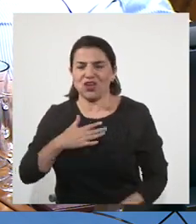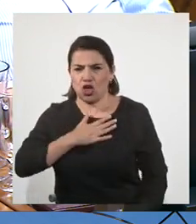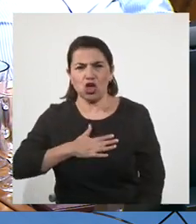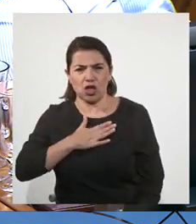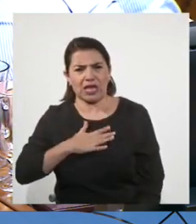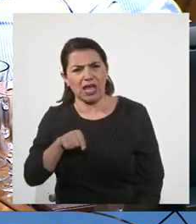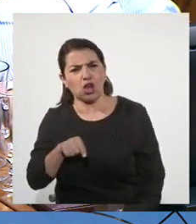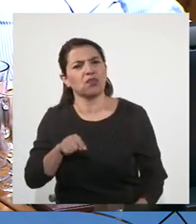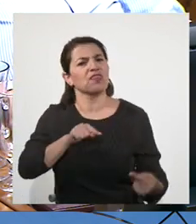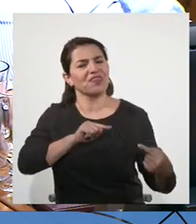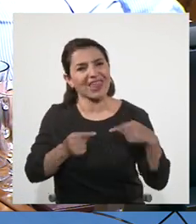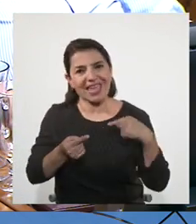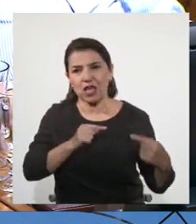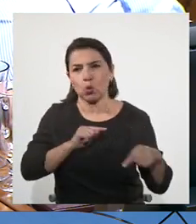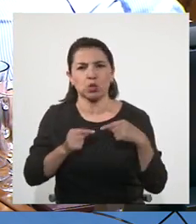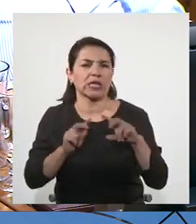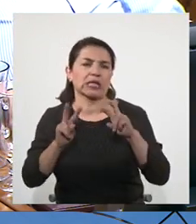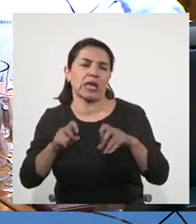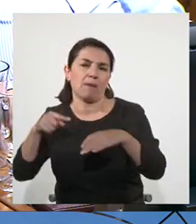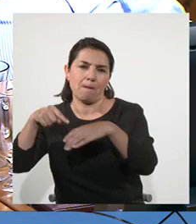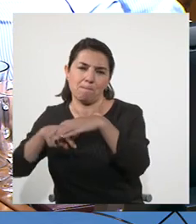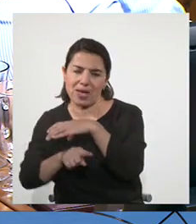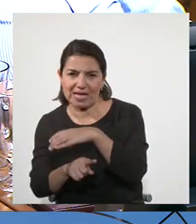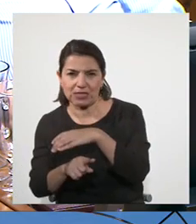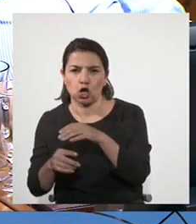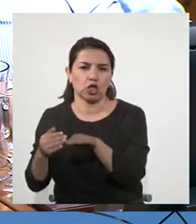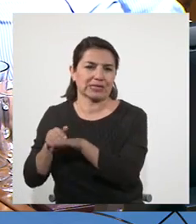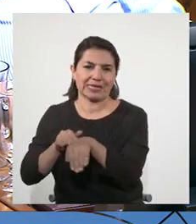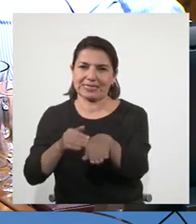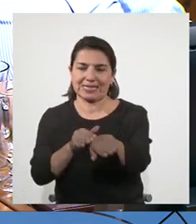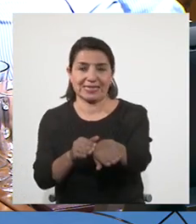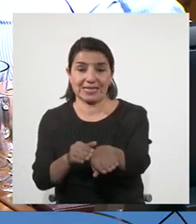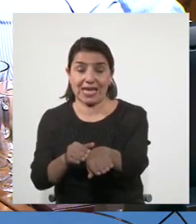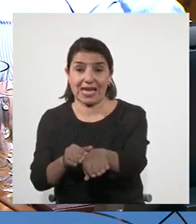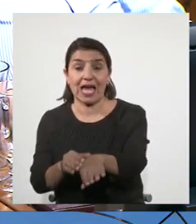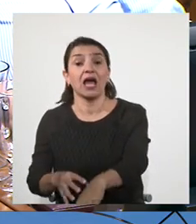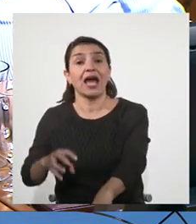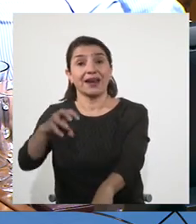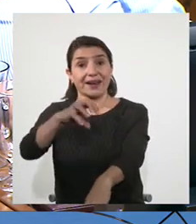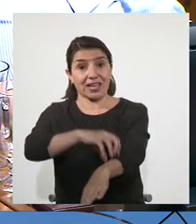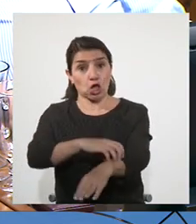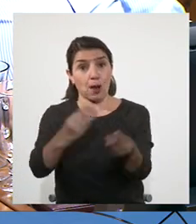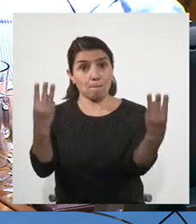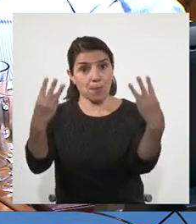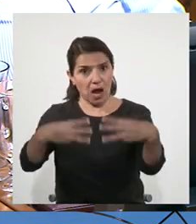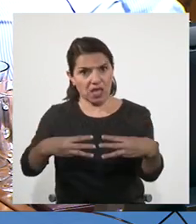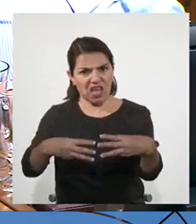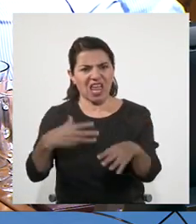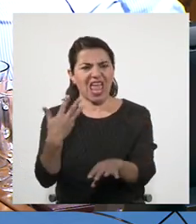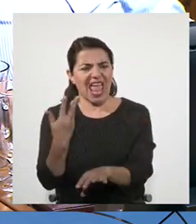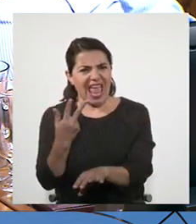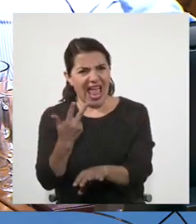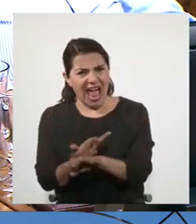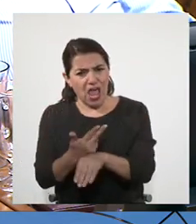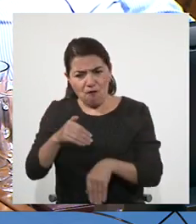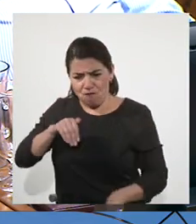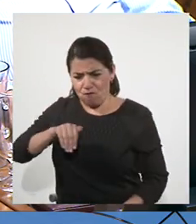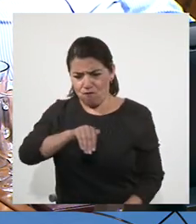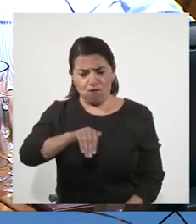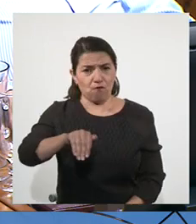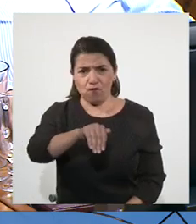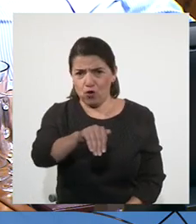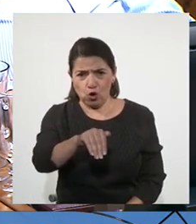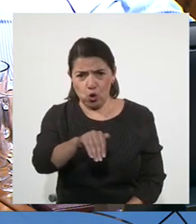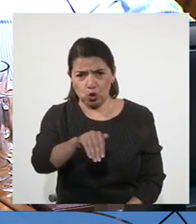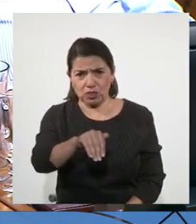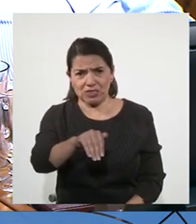estamos discutiendo sobre el metro, sobre el Transantiago, en la región de Magallanes tenemos buses con menos del